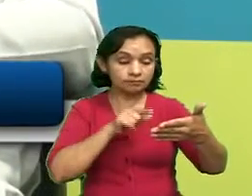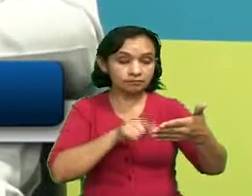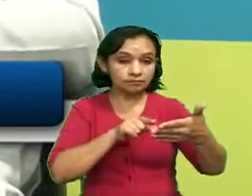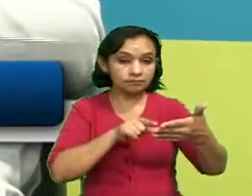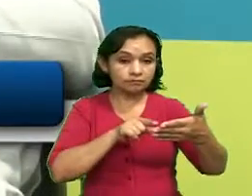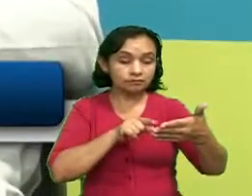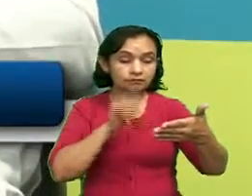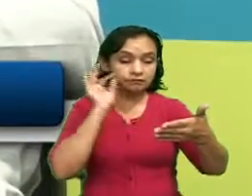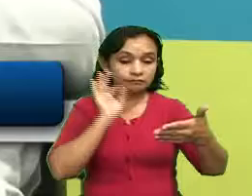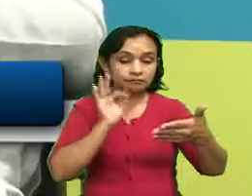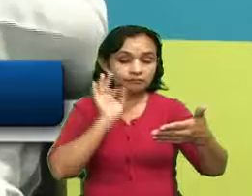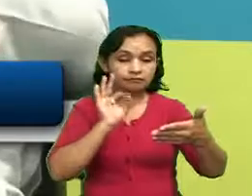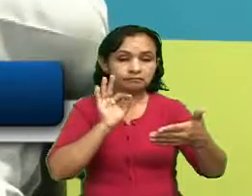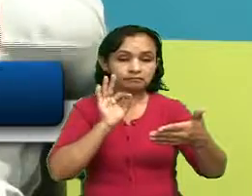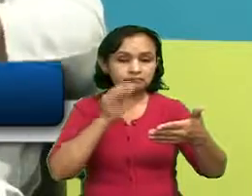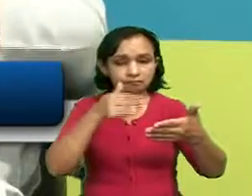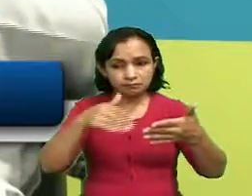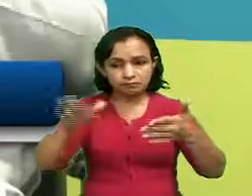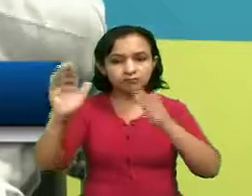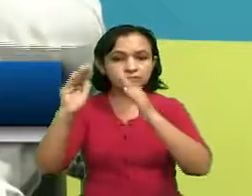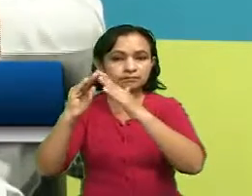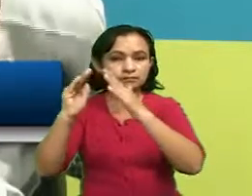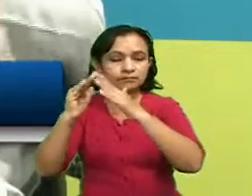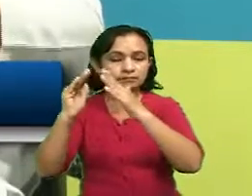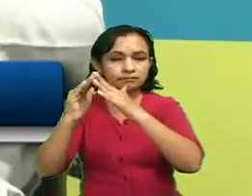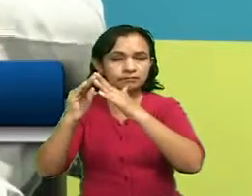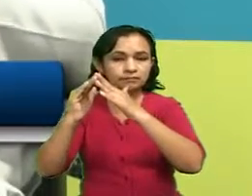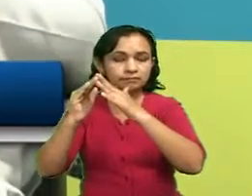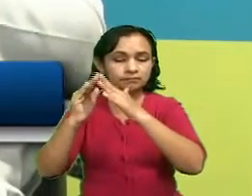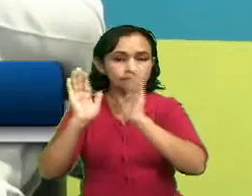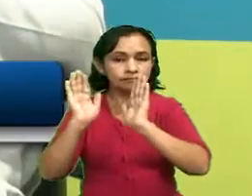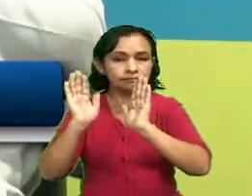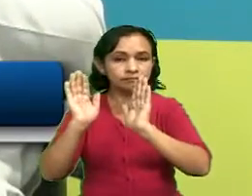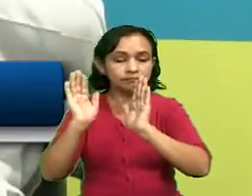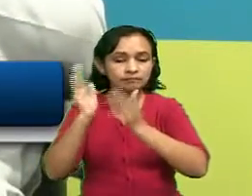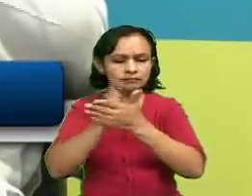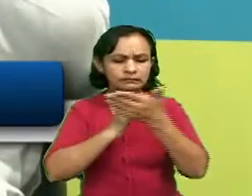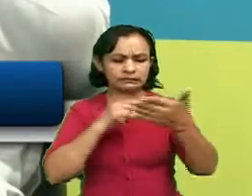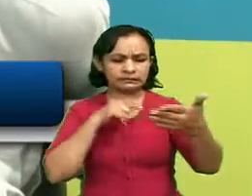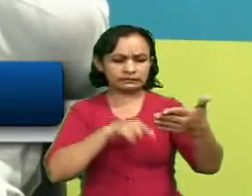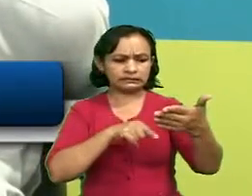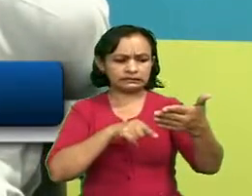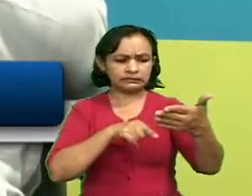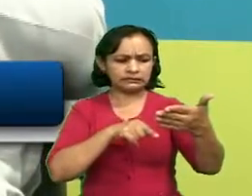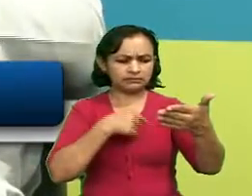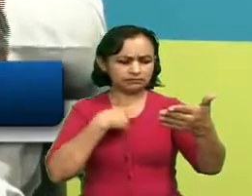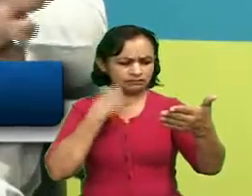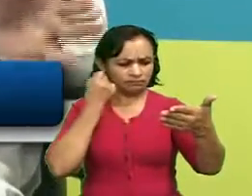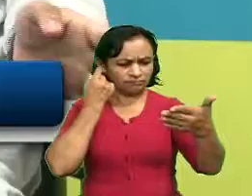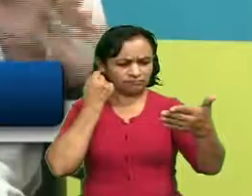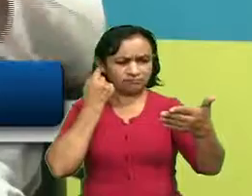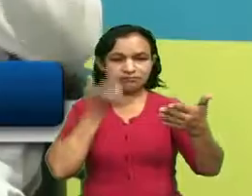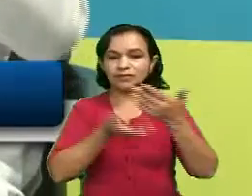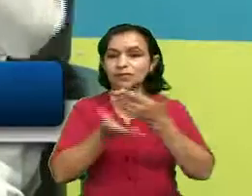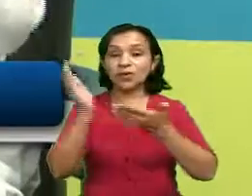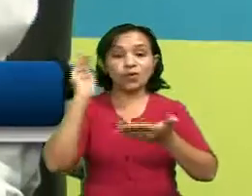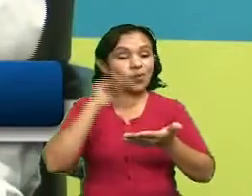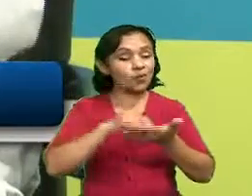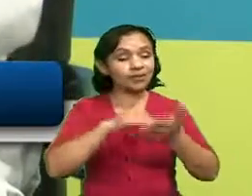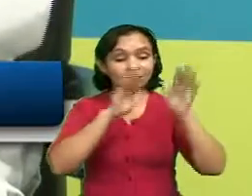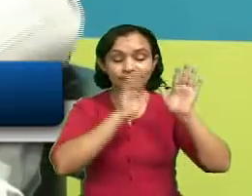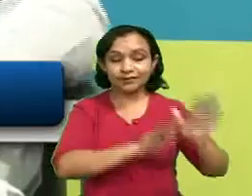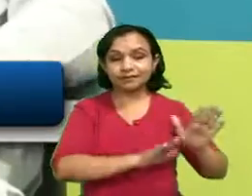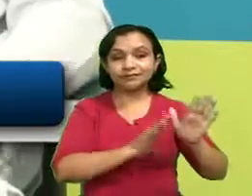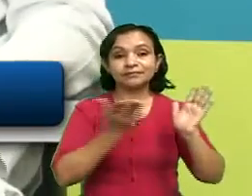el examen está todo bien, pues sigue en su casa, y si el examen ya tiene algún signo que el médico le llama la atención, el paciente vuelve nuevamente a